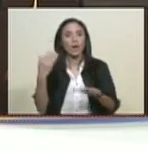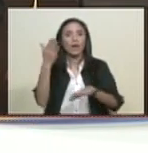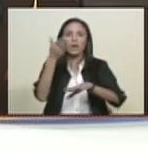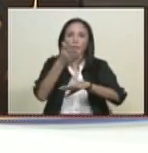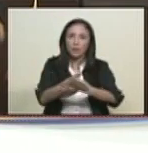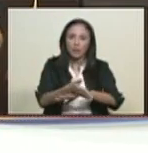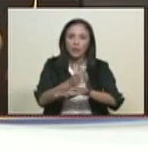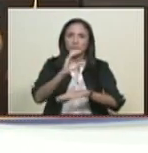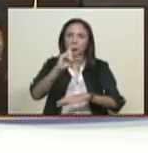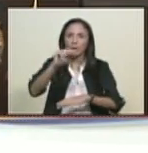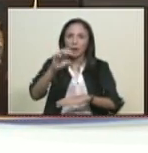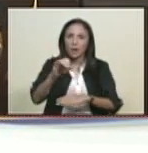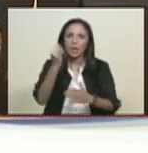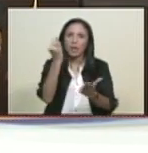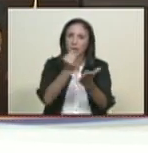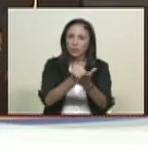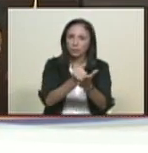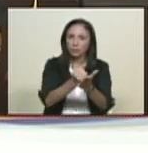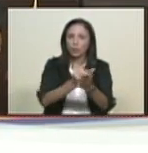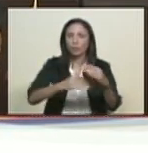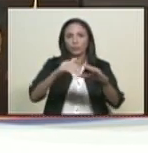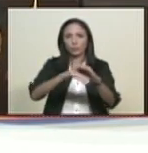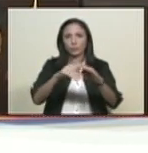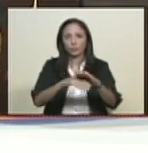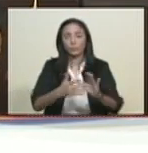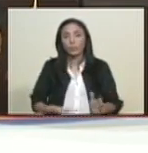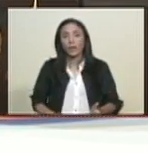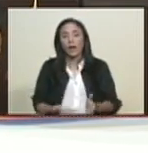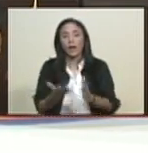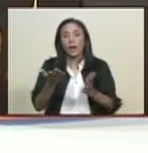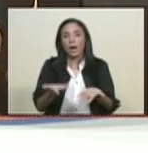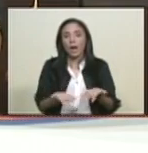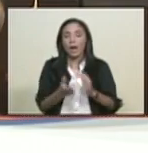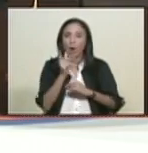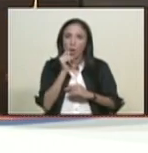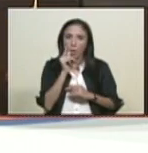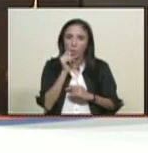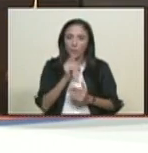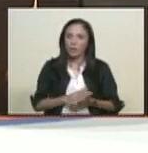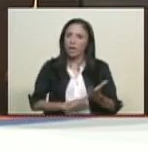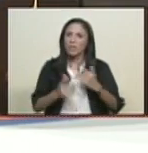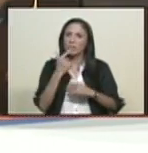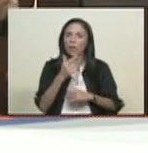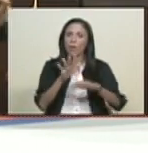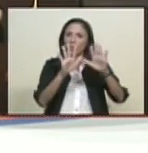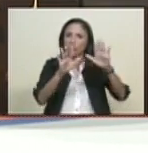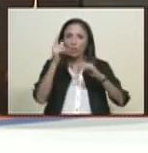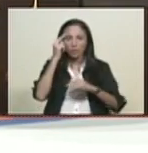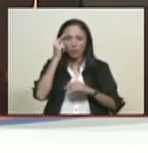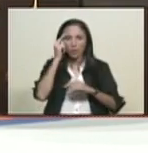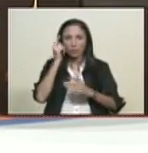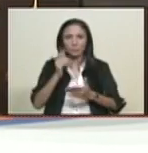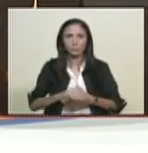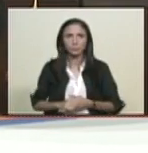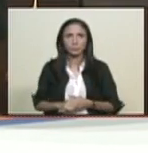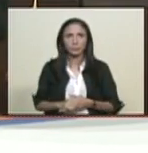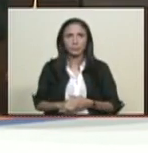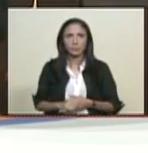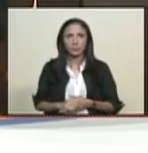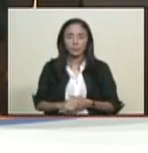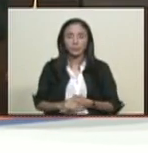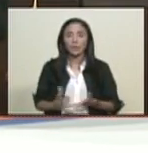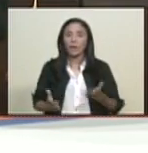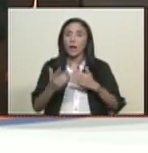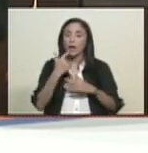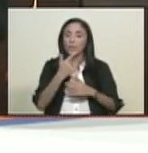El negociador por Venezuela, Jorge Rodríguez, propuso 10 días. Que se abriera 10 días. Y al final en el